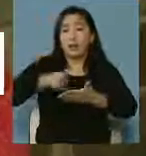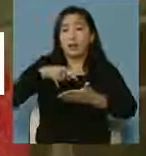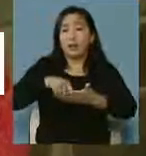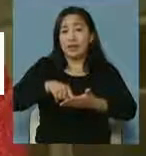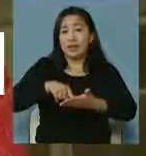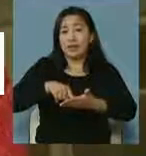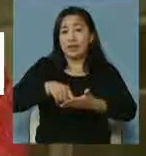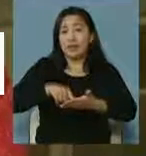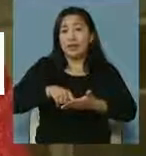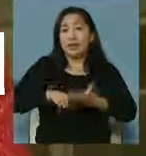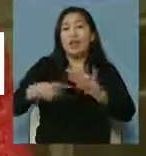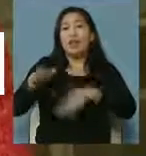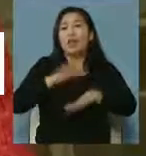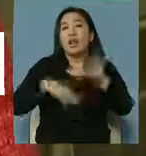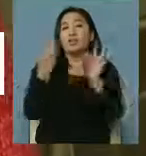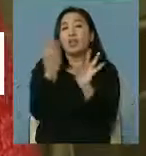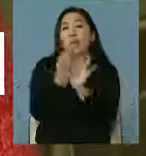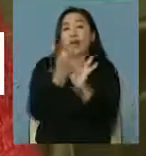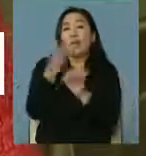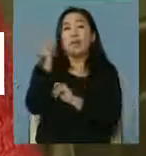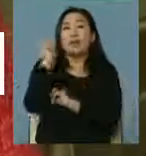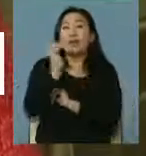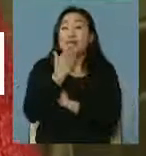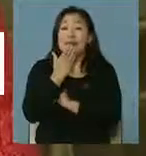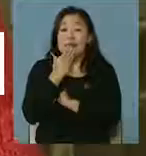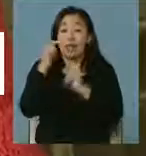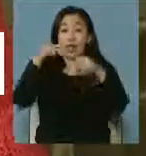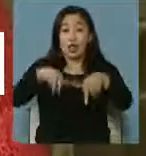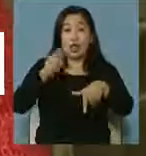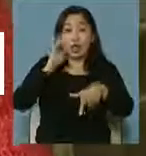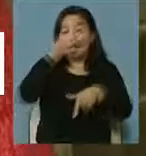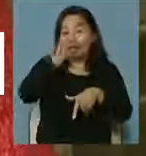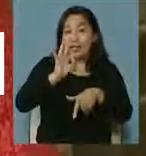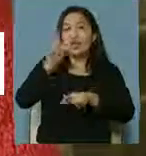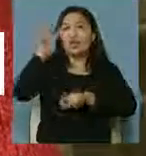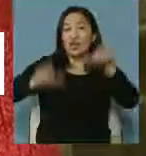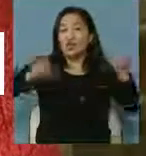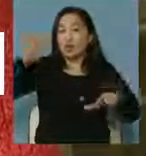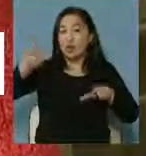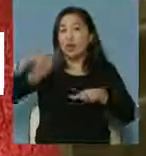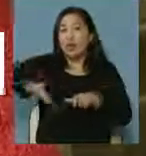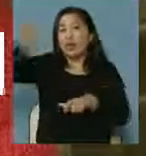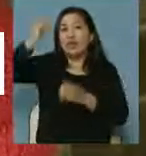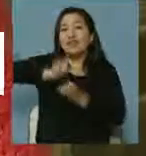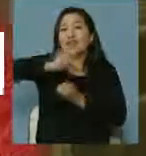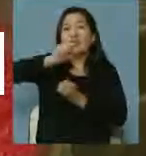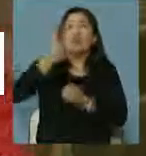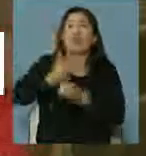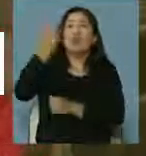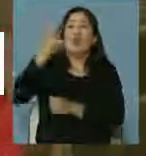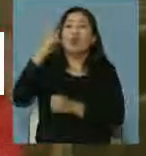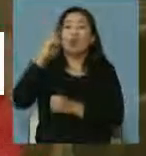previsto el calendario escolar para abril de este año, donde los alumnos egresados 2019